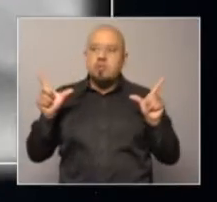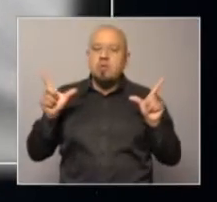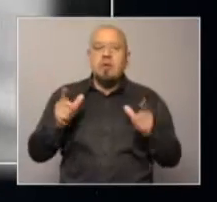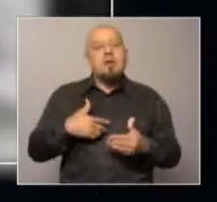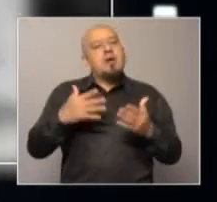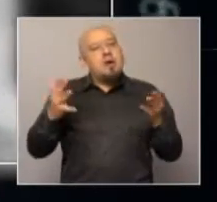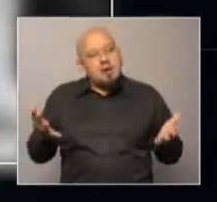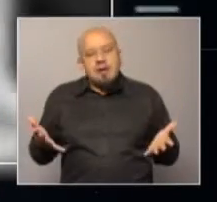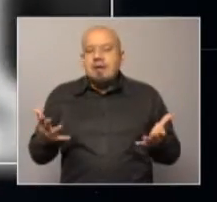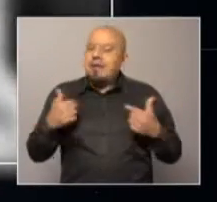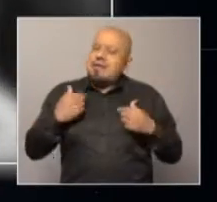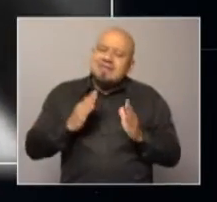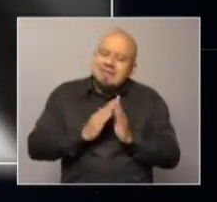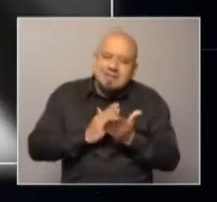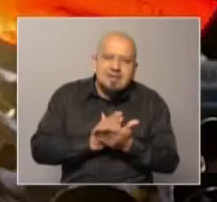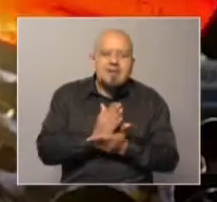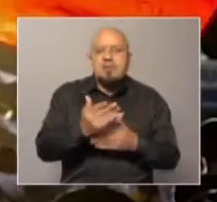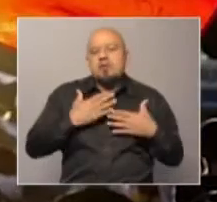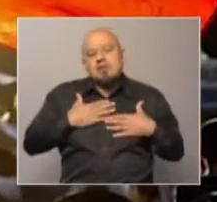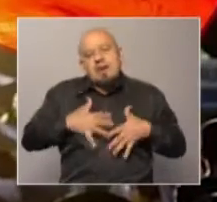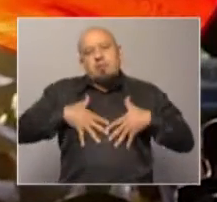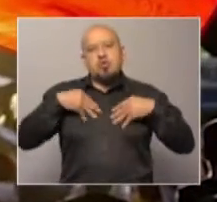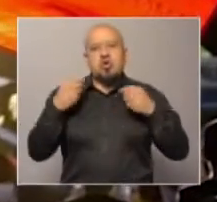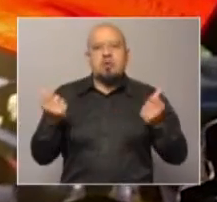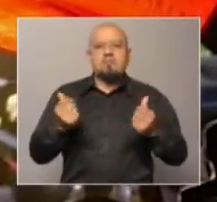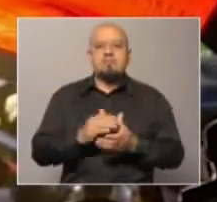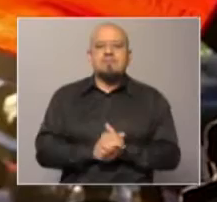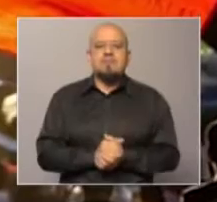y que sean valientes siempre. Los admiro mucho.